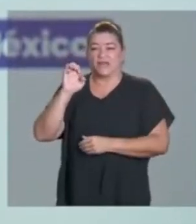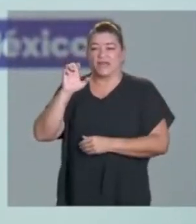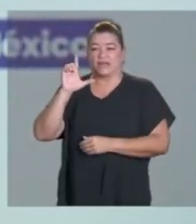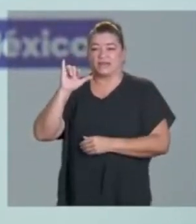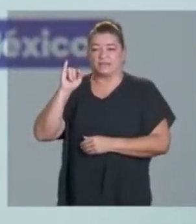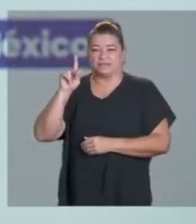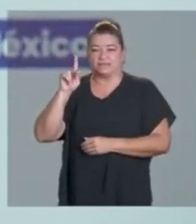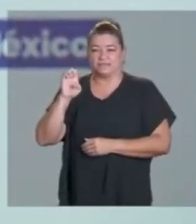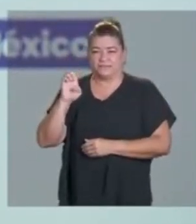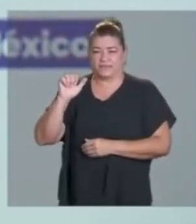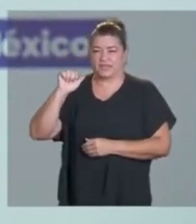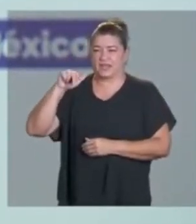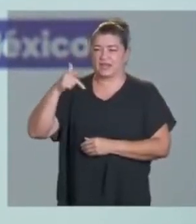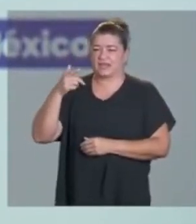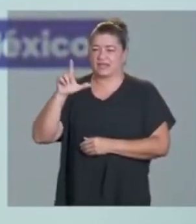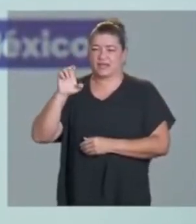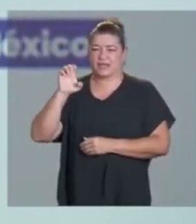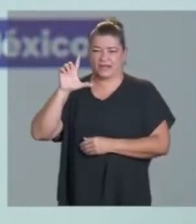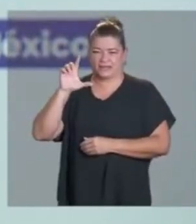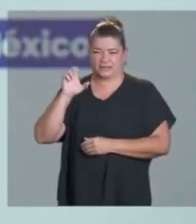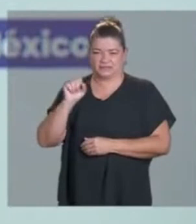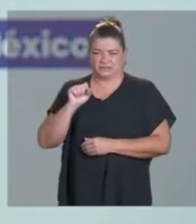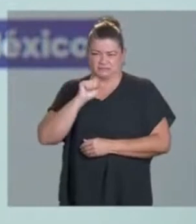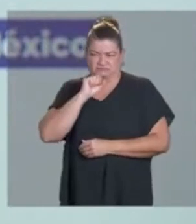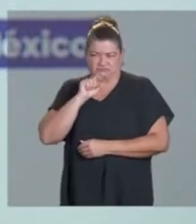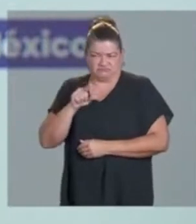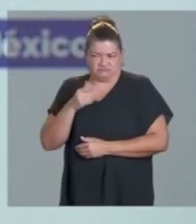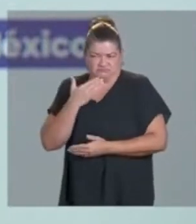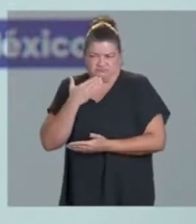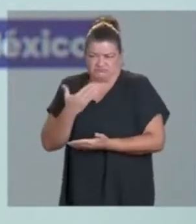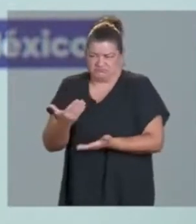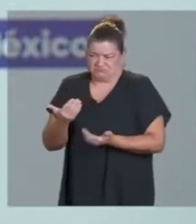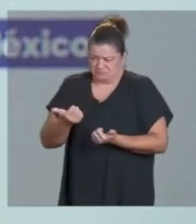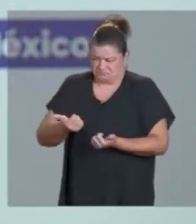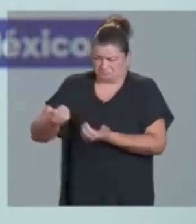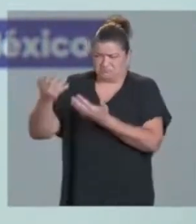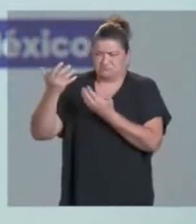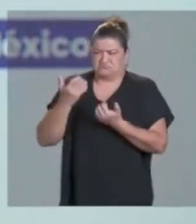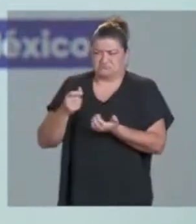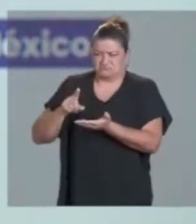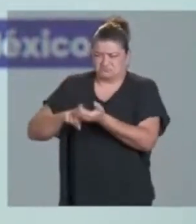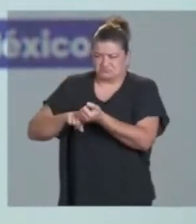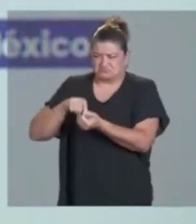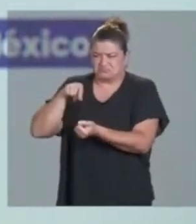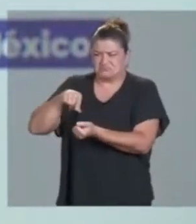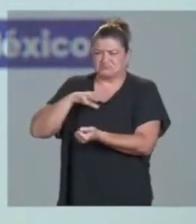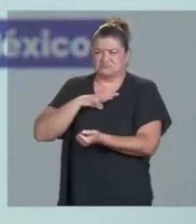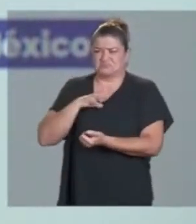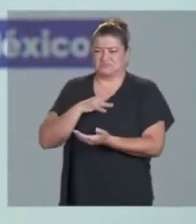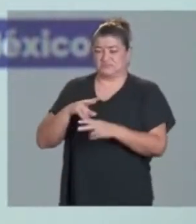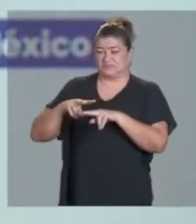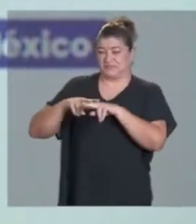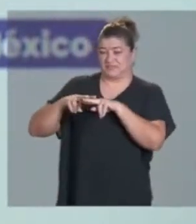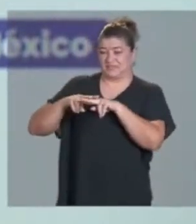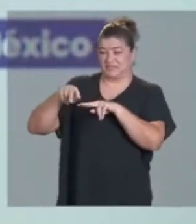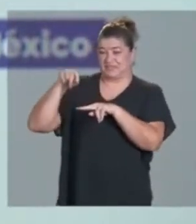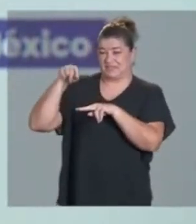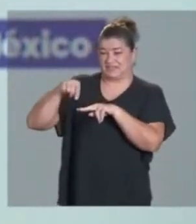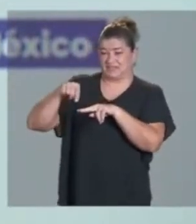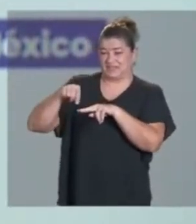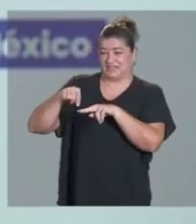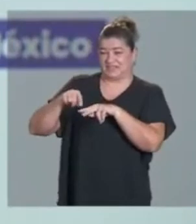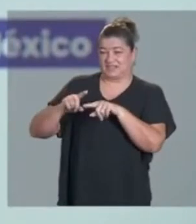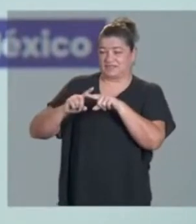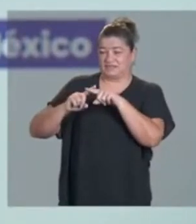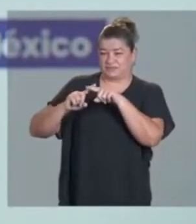aeropuerto de carga de nuestro país. El Cuchillo 2, agua saludable, el Tren Ligero de Guadalajara fue con recursos federales,